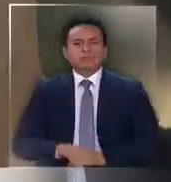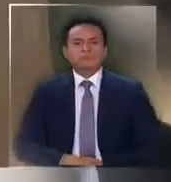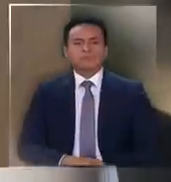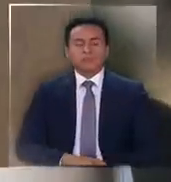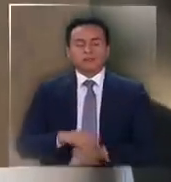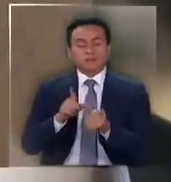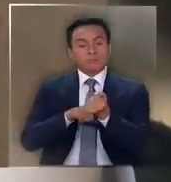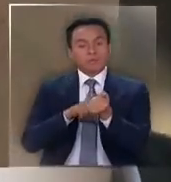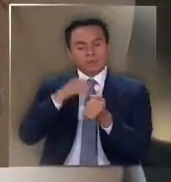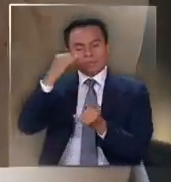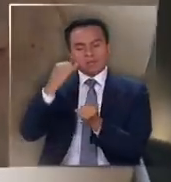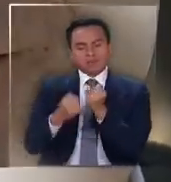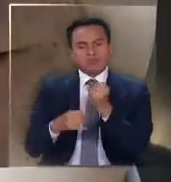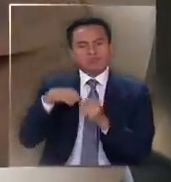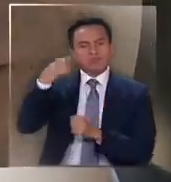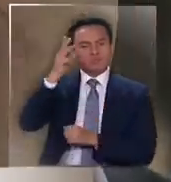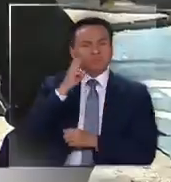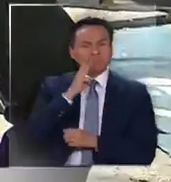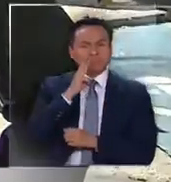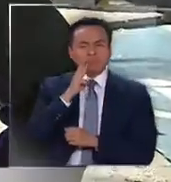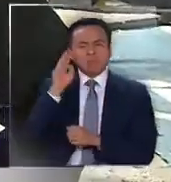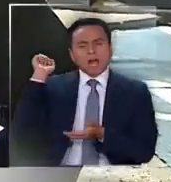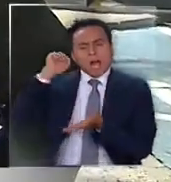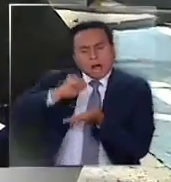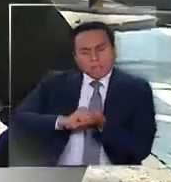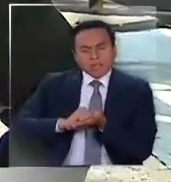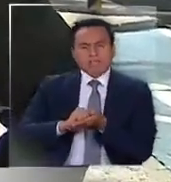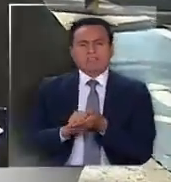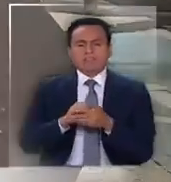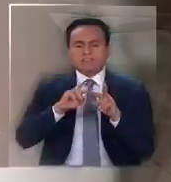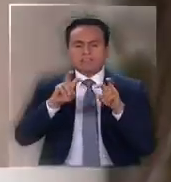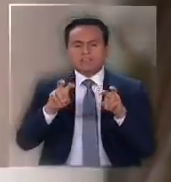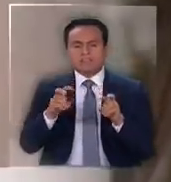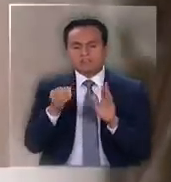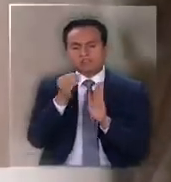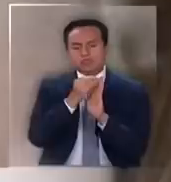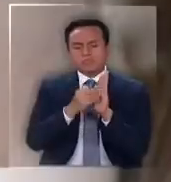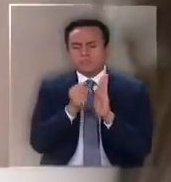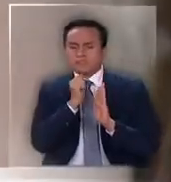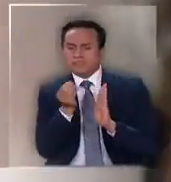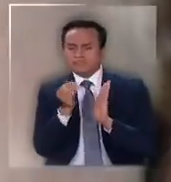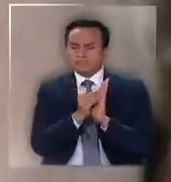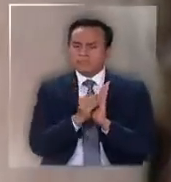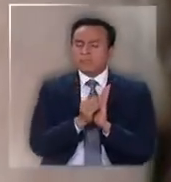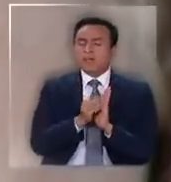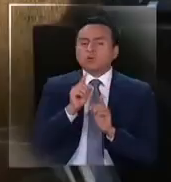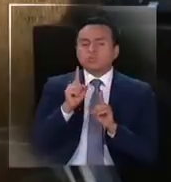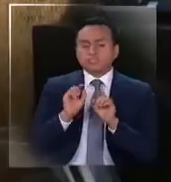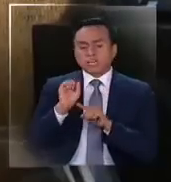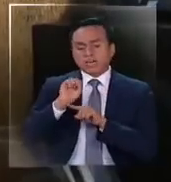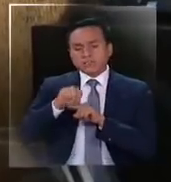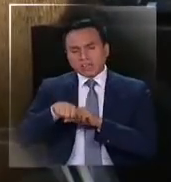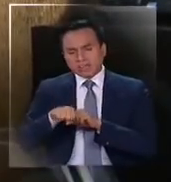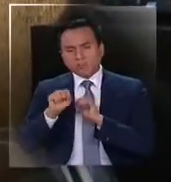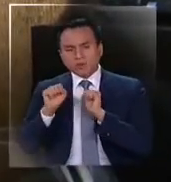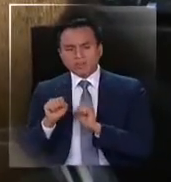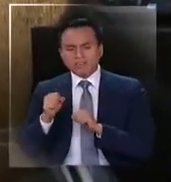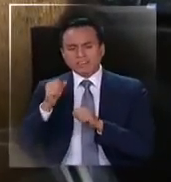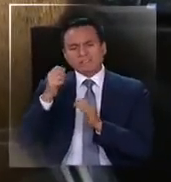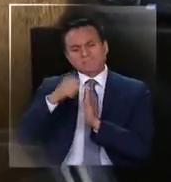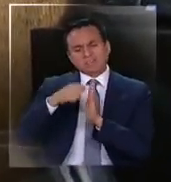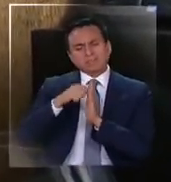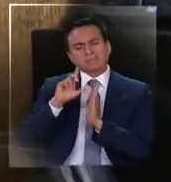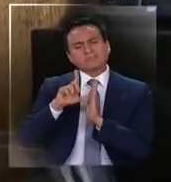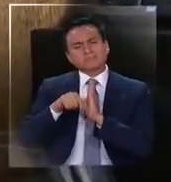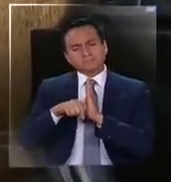La familia tiene plazo hasta el próximo miércoles para apelar por las diligencias no consideradas. En cuanto a las que sí fueron aceptadas, podrían tardar